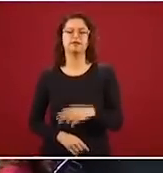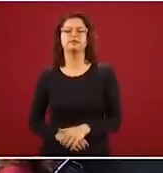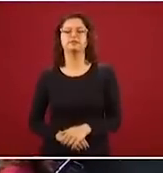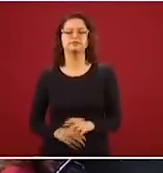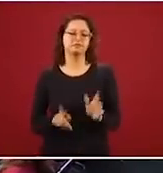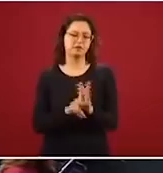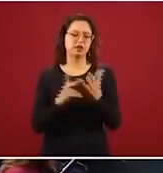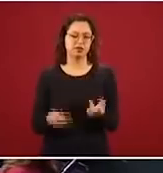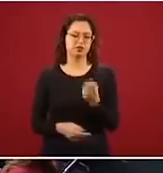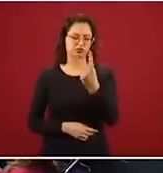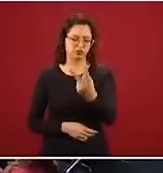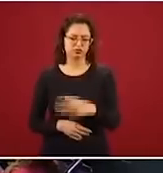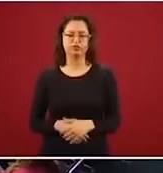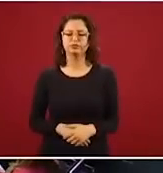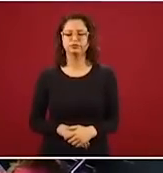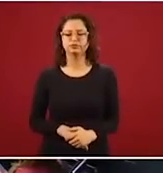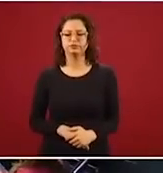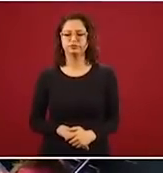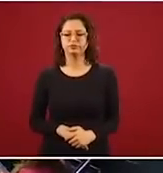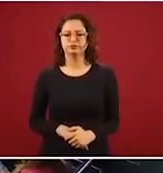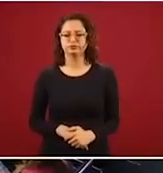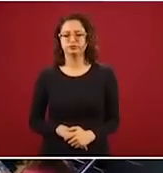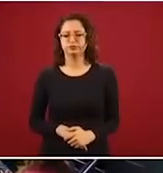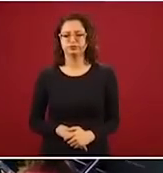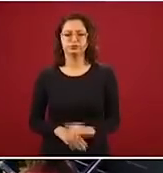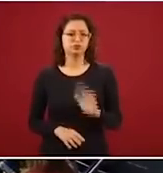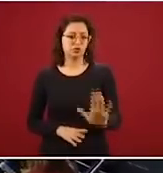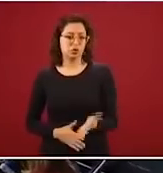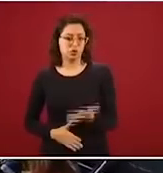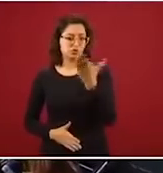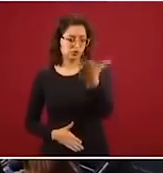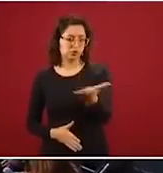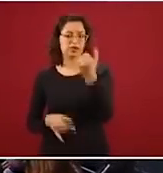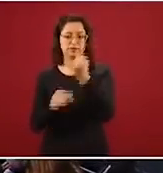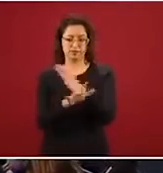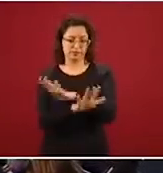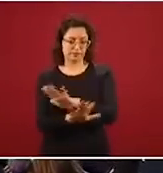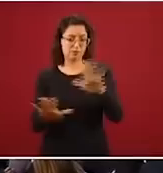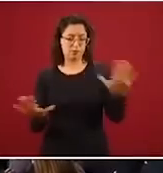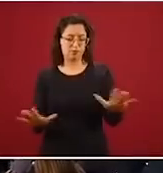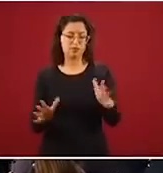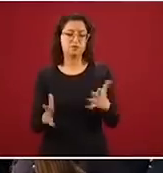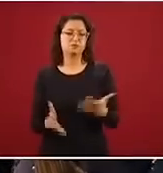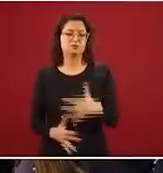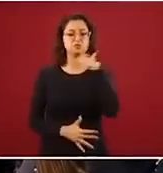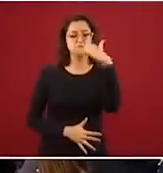Diario. Yendo a contracorriente con lo que usted ha estado manifestando en contra de la corrupción,